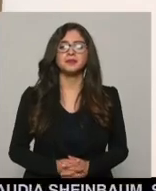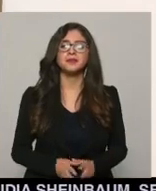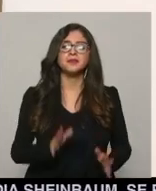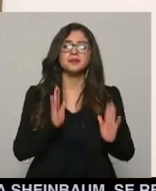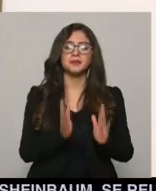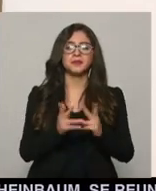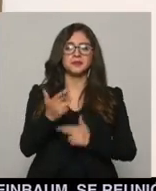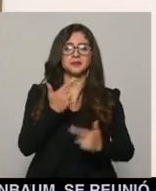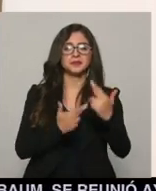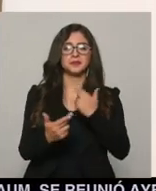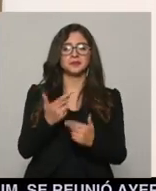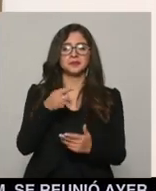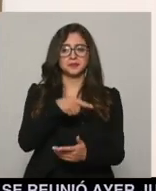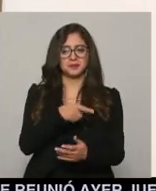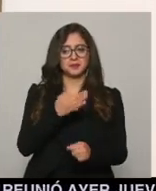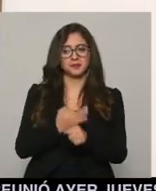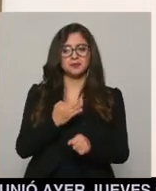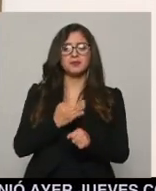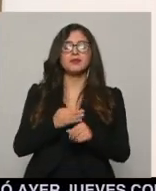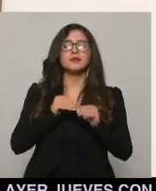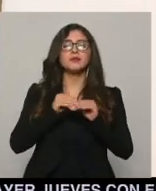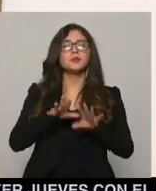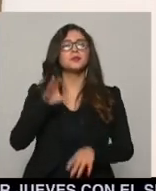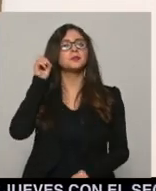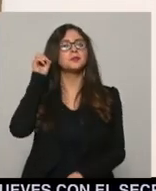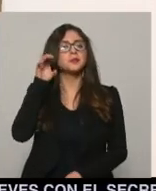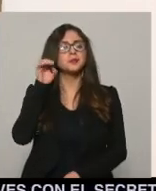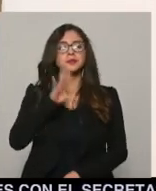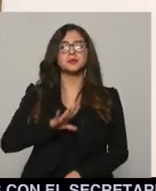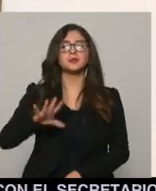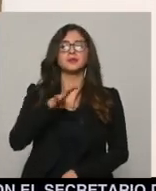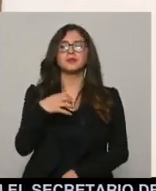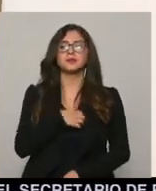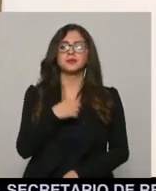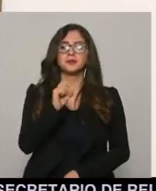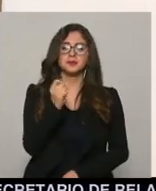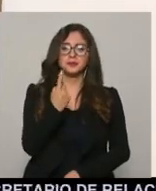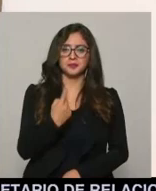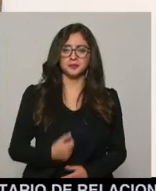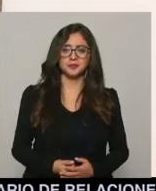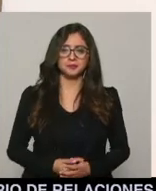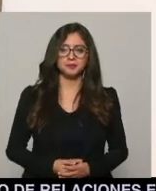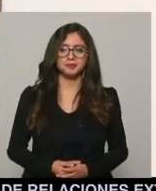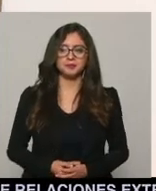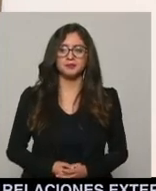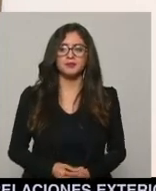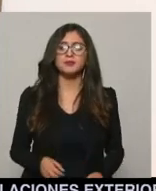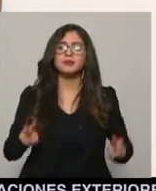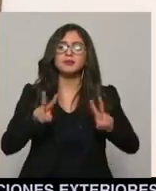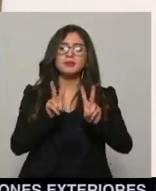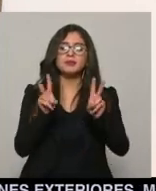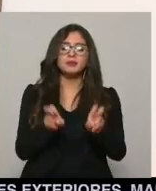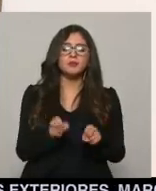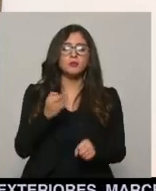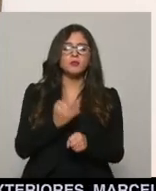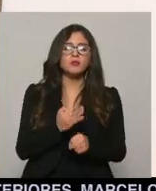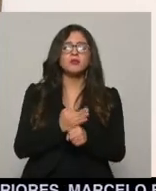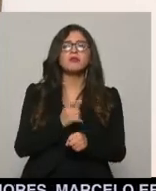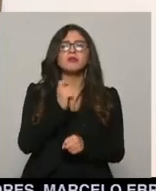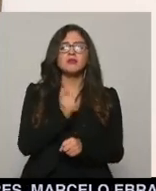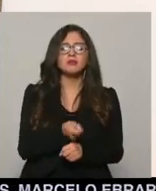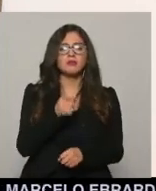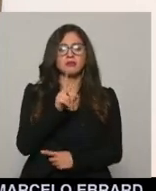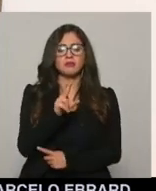Ya estamos de vuelta aquí en Agenda y Contexto, estamos transmitiendo en vivo desde los estudios de Capital 21 y el tema en la mesa son las restauradoras